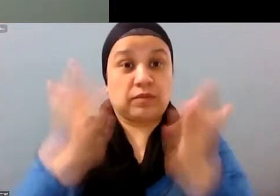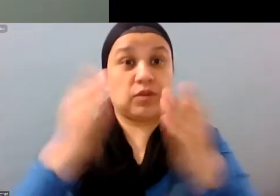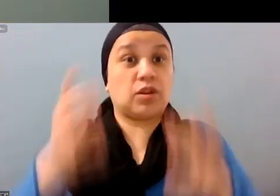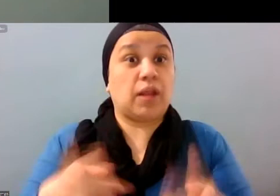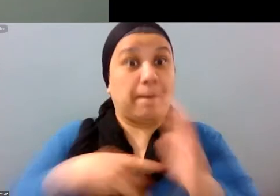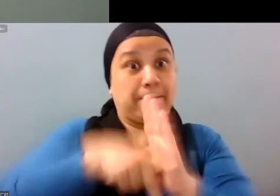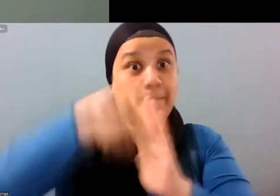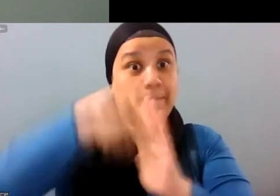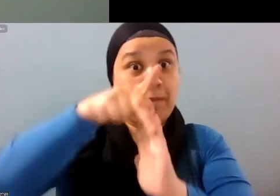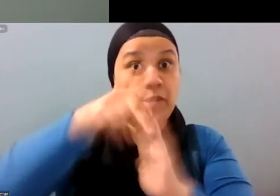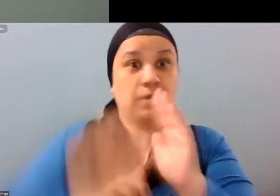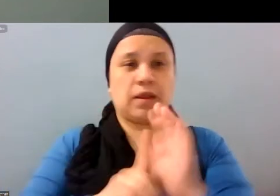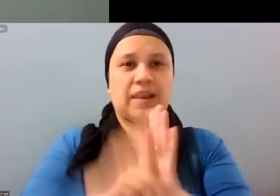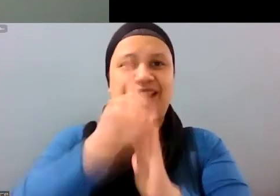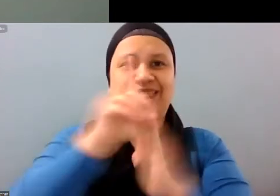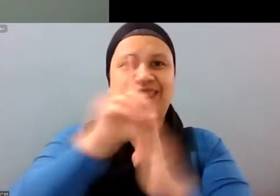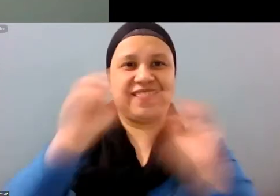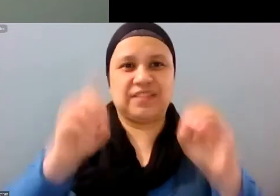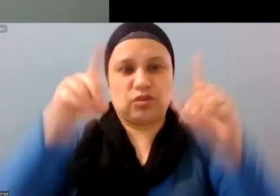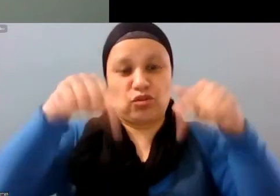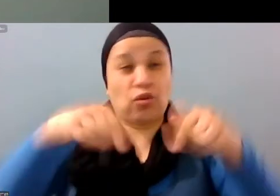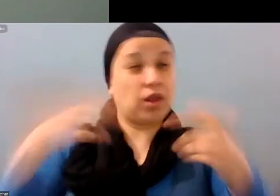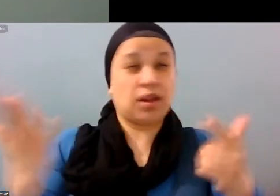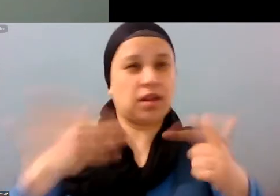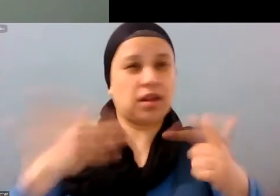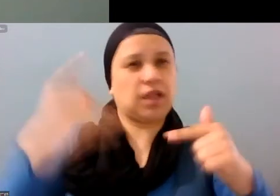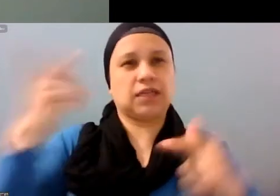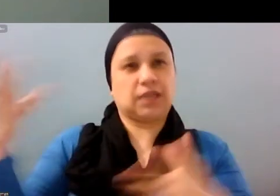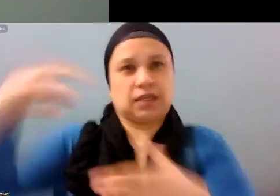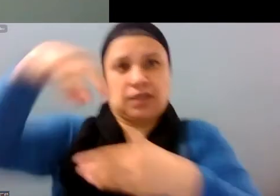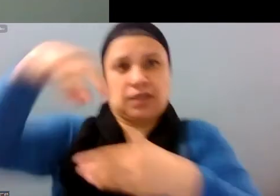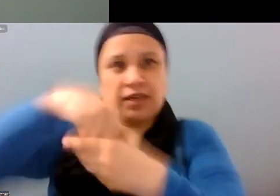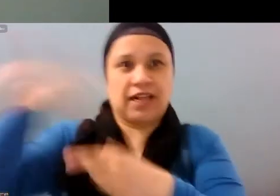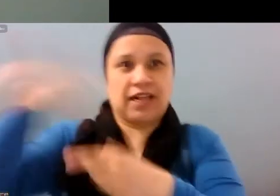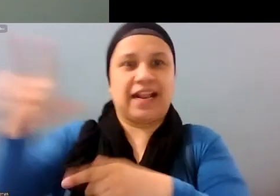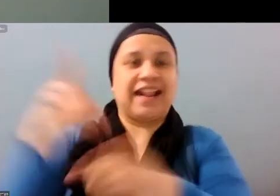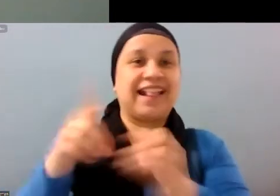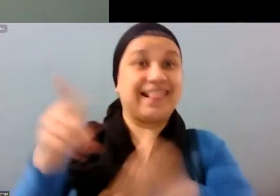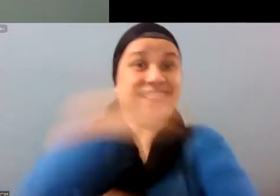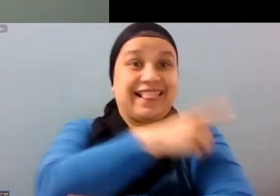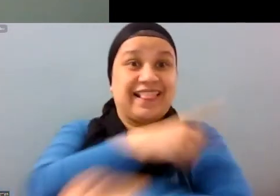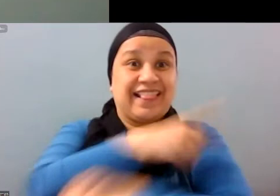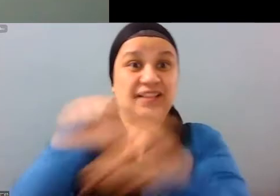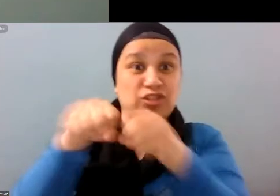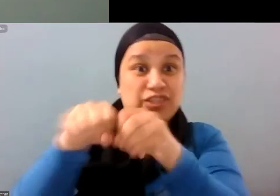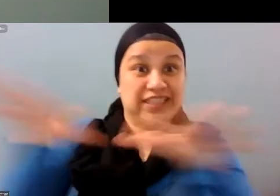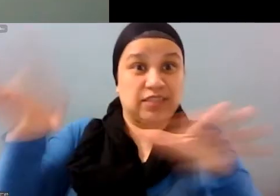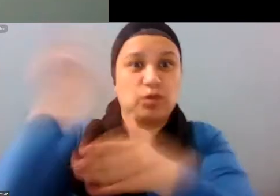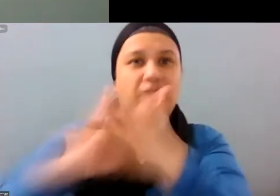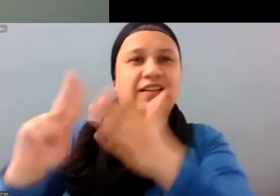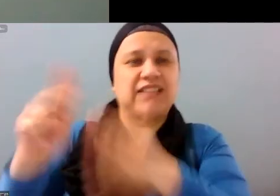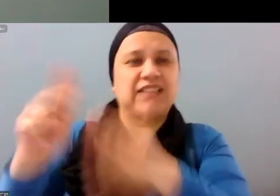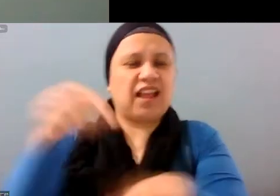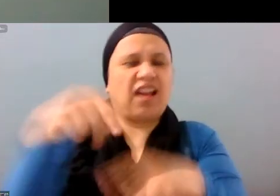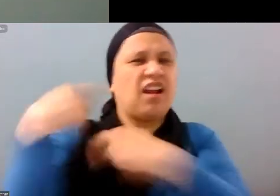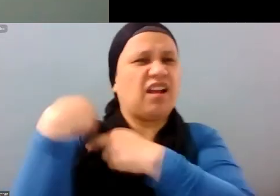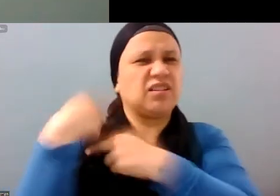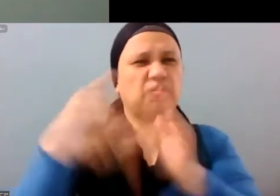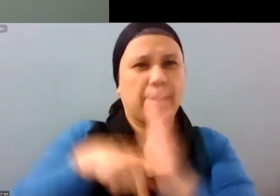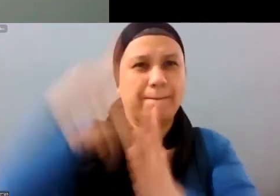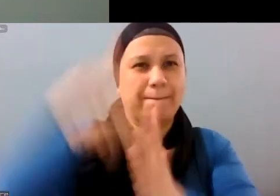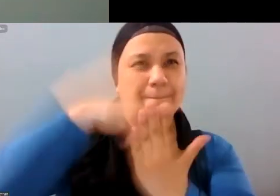desarrollo educativo, el cual forma parte de la Dirección de Extensión Universitaria y se encarga de formular proyectos y habilitar